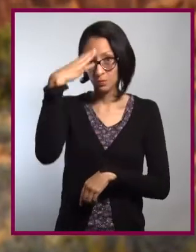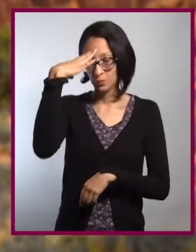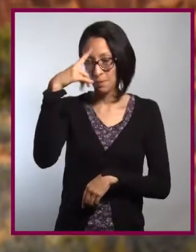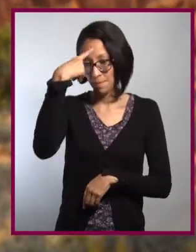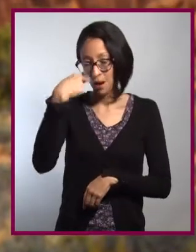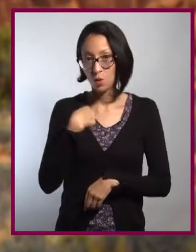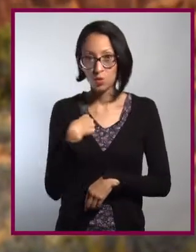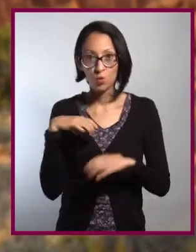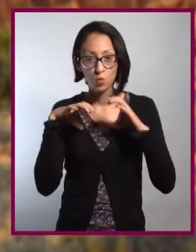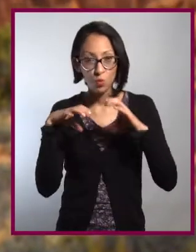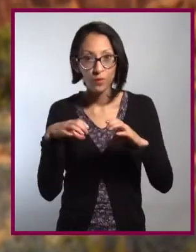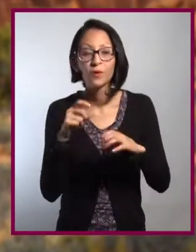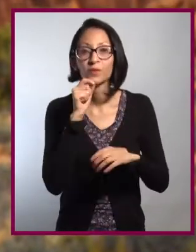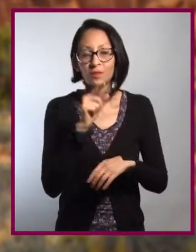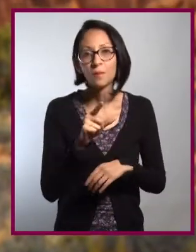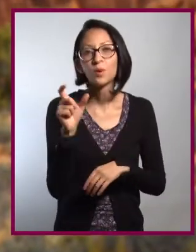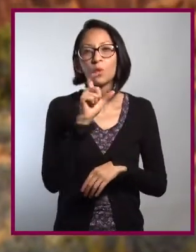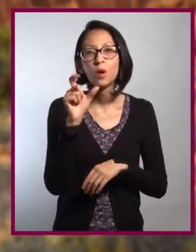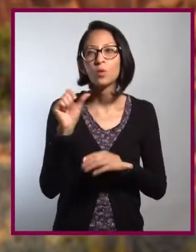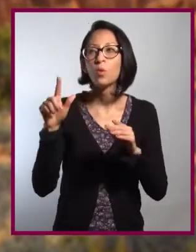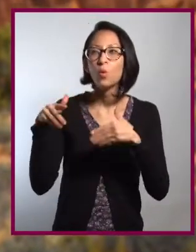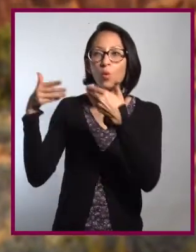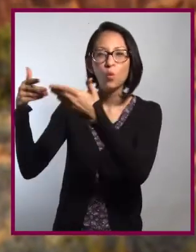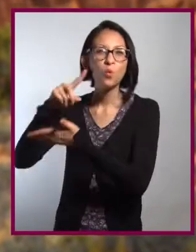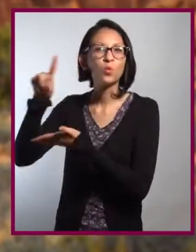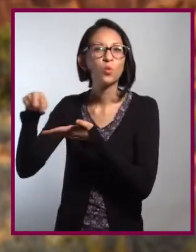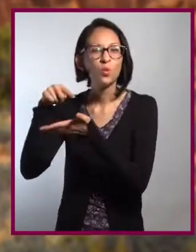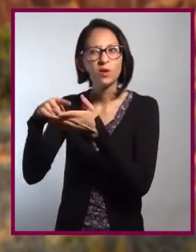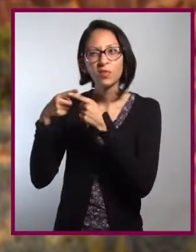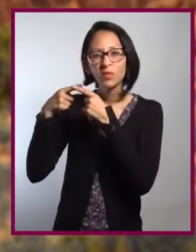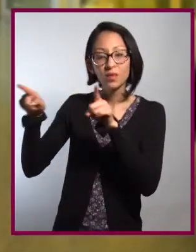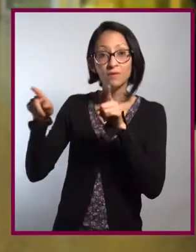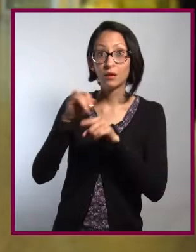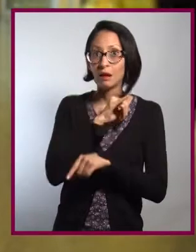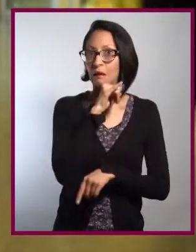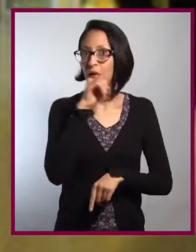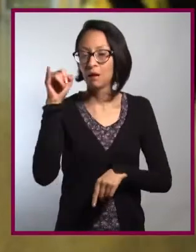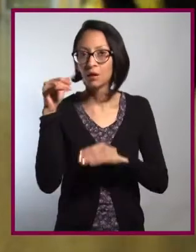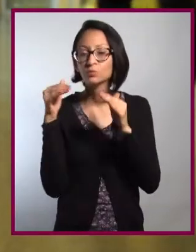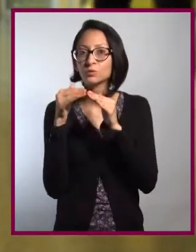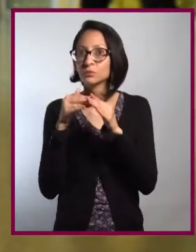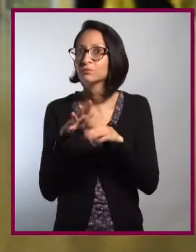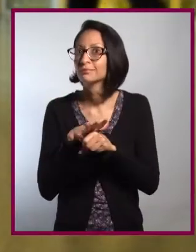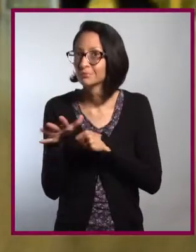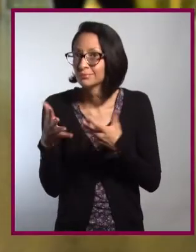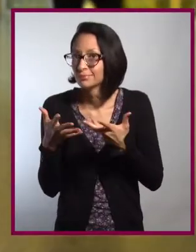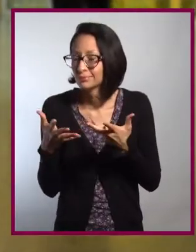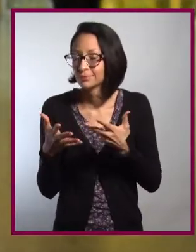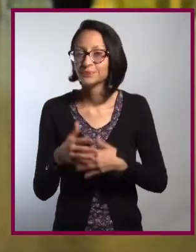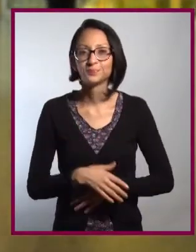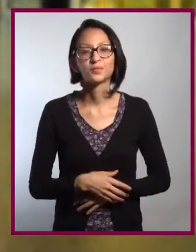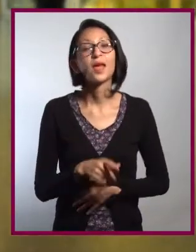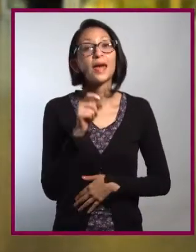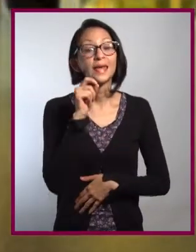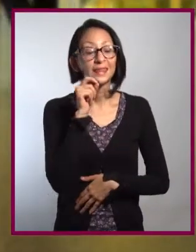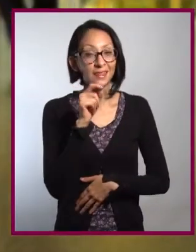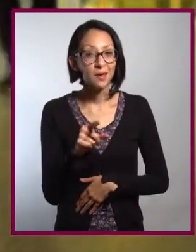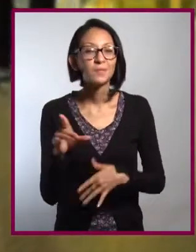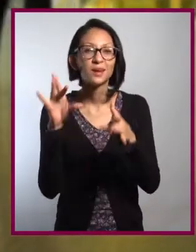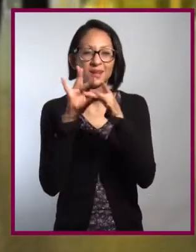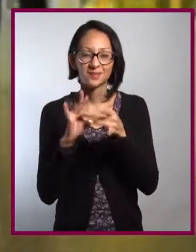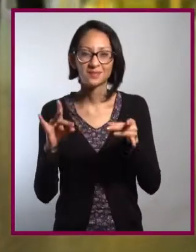bienestar cuando estamos en un sitio distinto al nuestro, lejos de casa? También describiremos qué es el jet